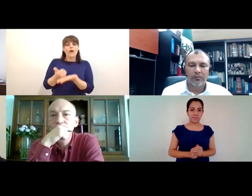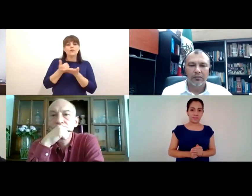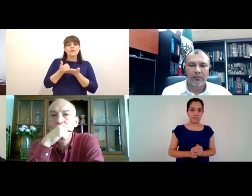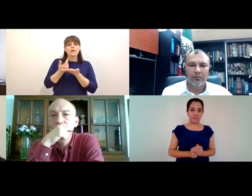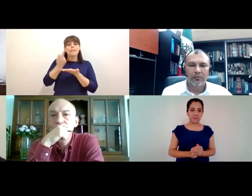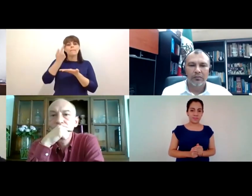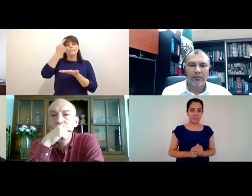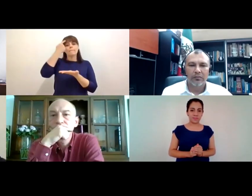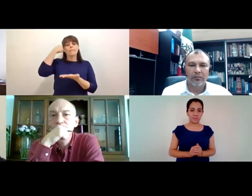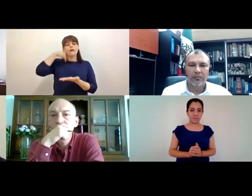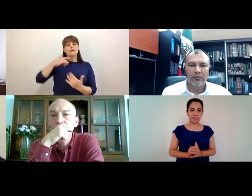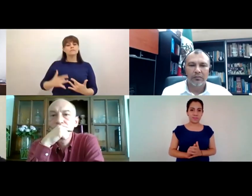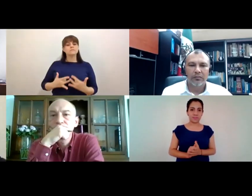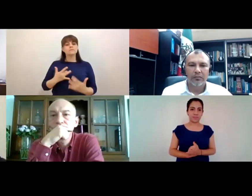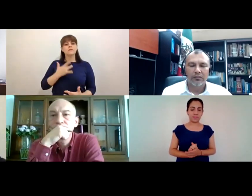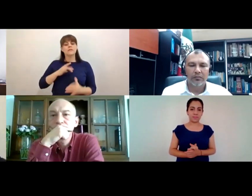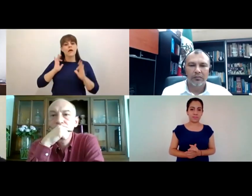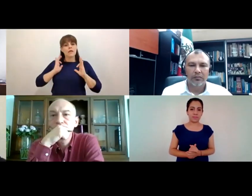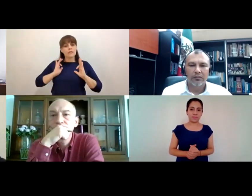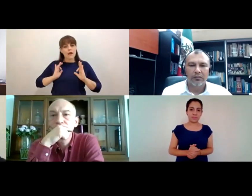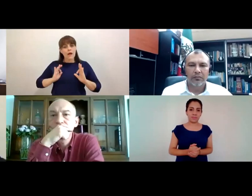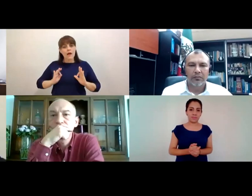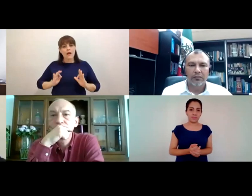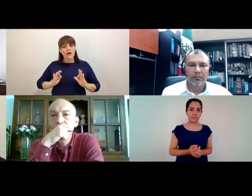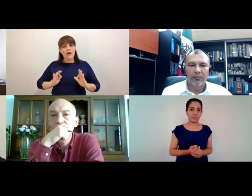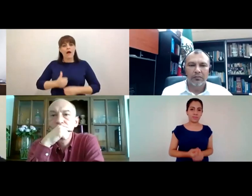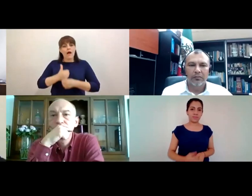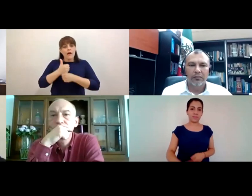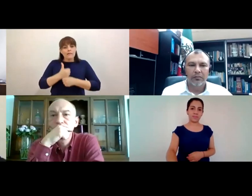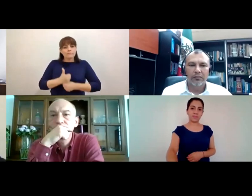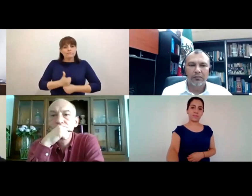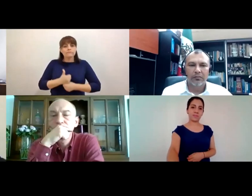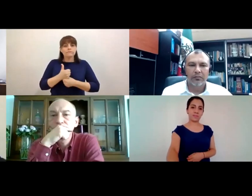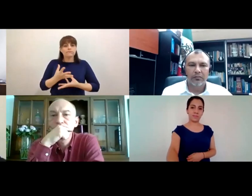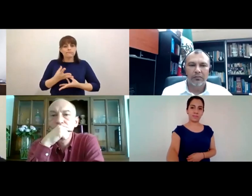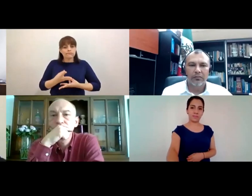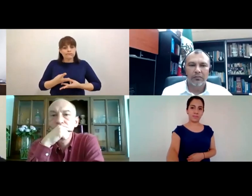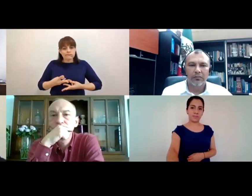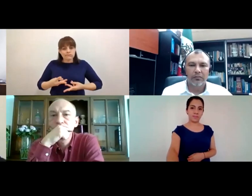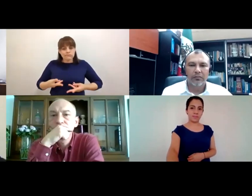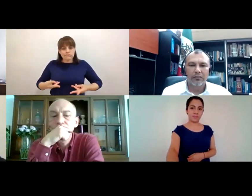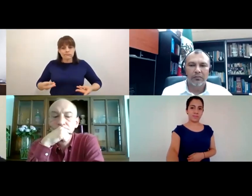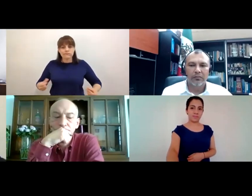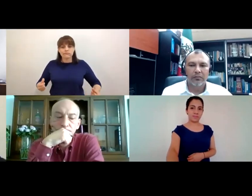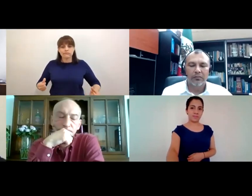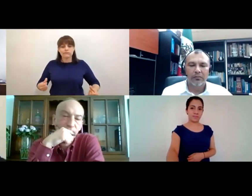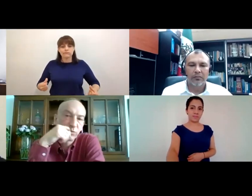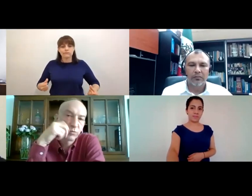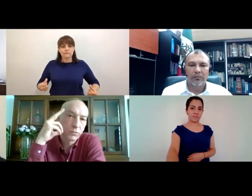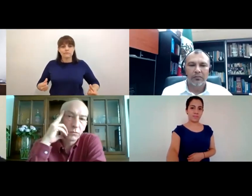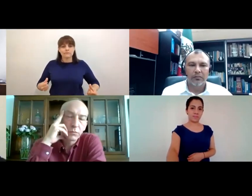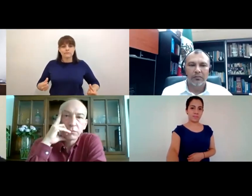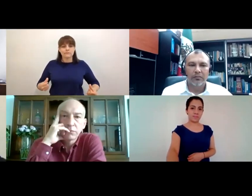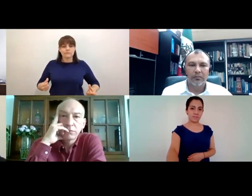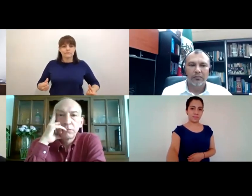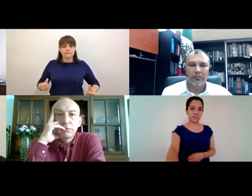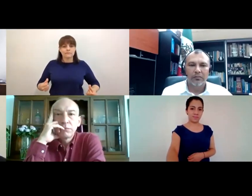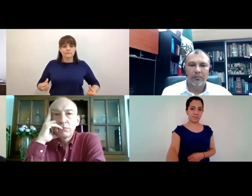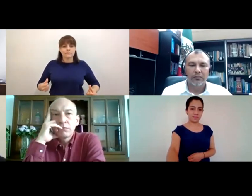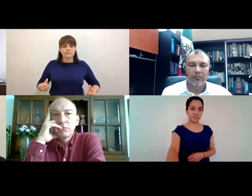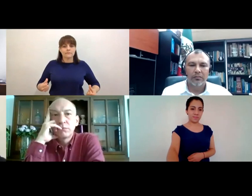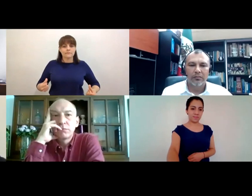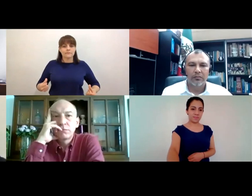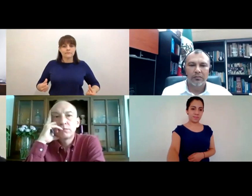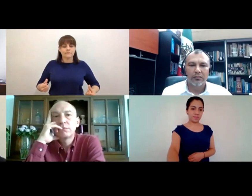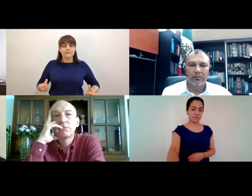la parte emocional, el dolor emocional que tienen estos menores al momento de llevar a cabo las